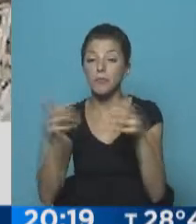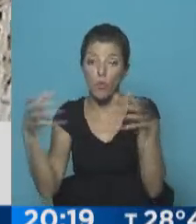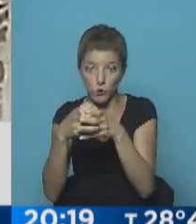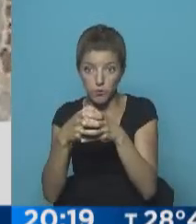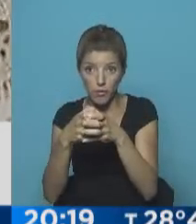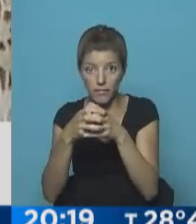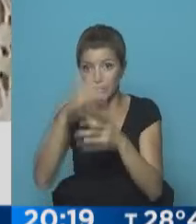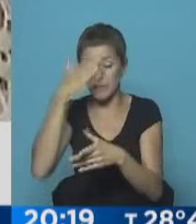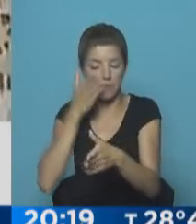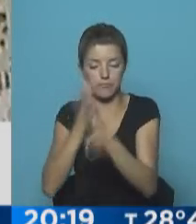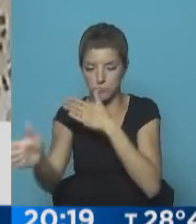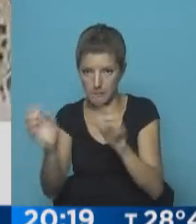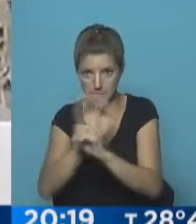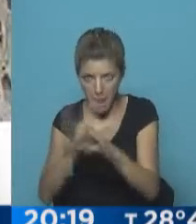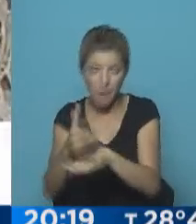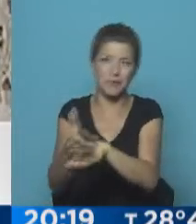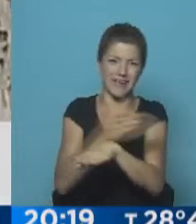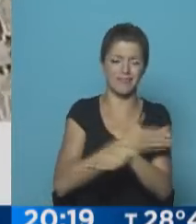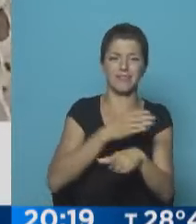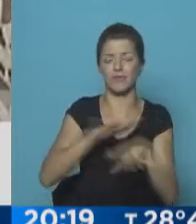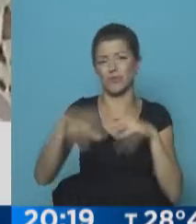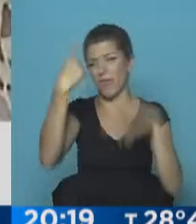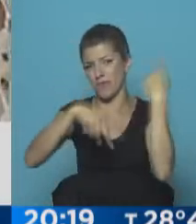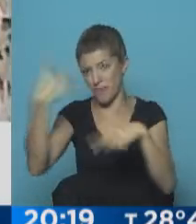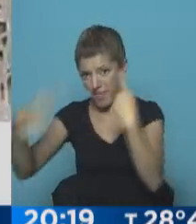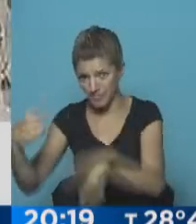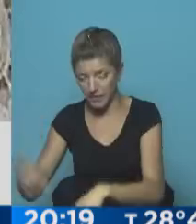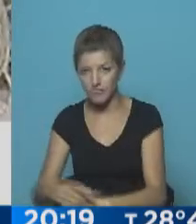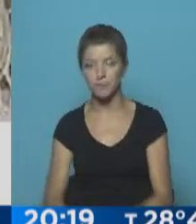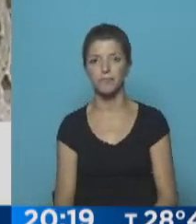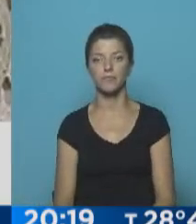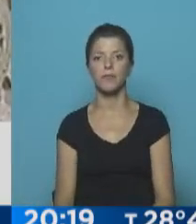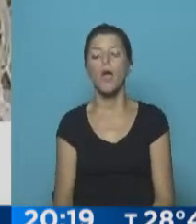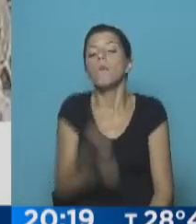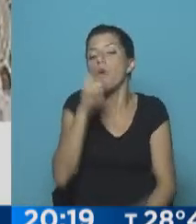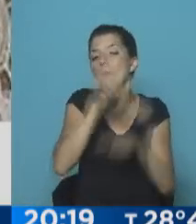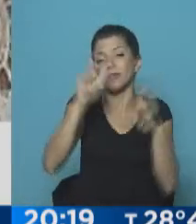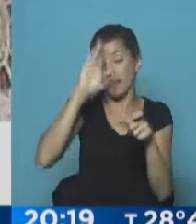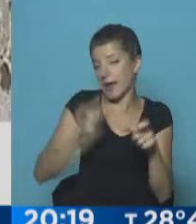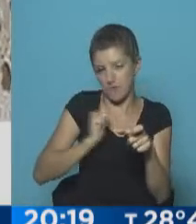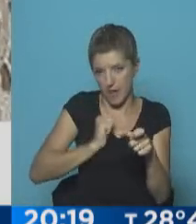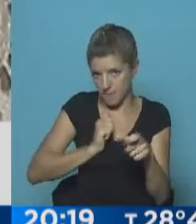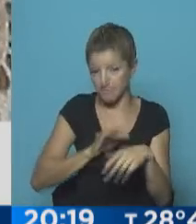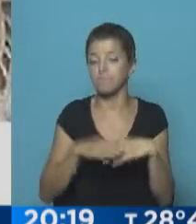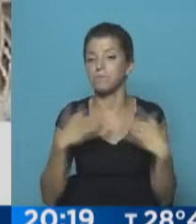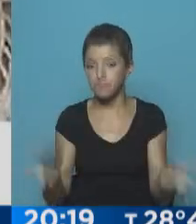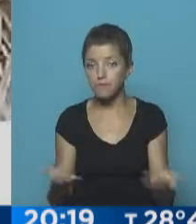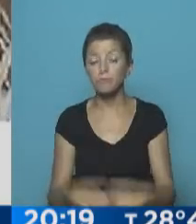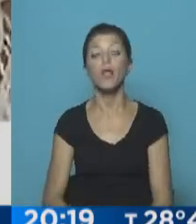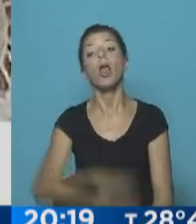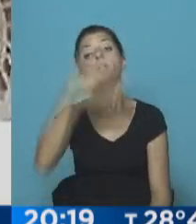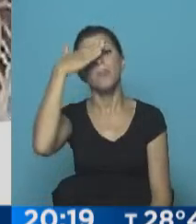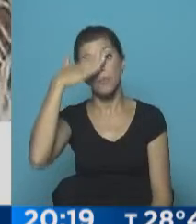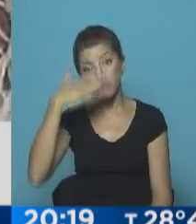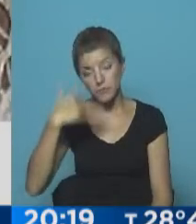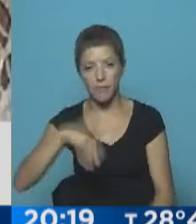quedó rezagado en esos allanamientos que iban realizando. Eran pocos los gendarmes y bueno. Y finalmente después,